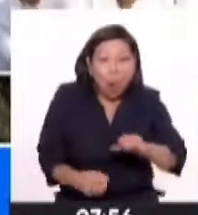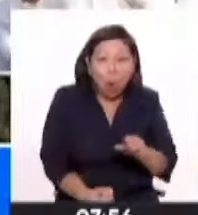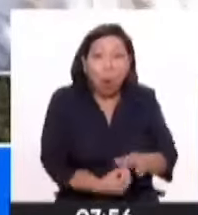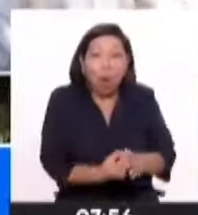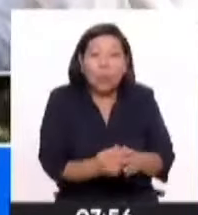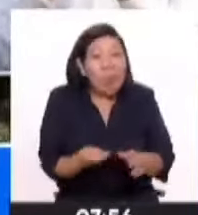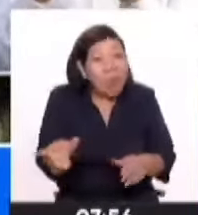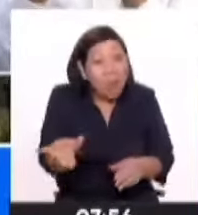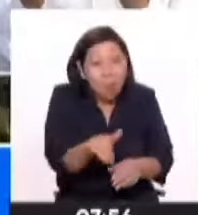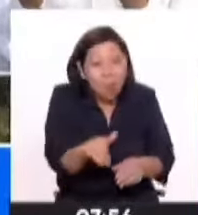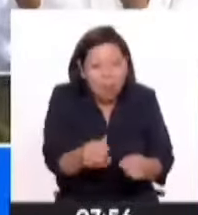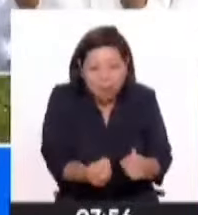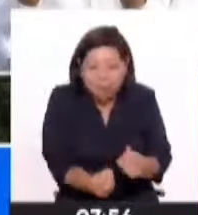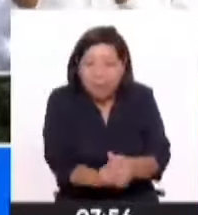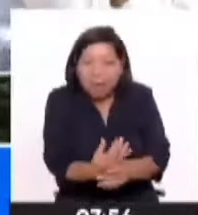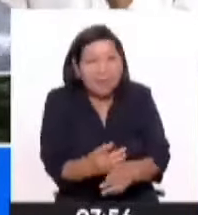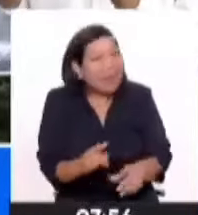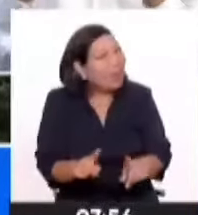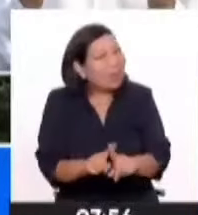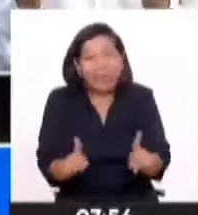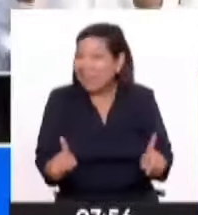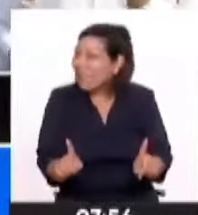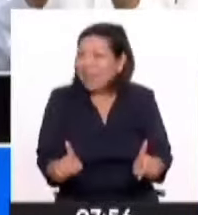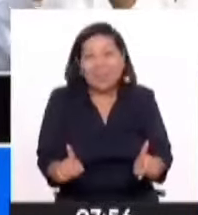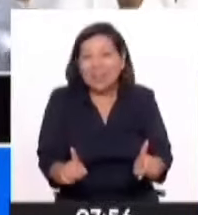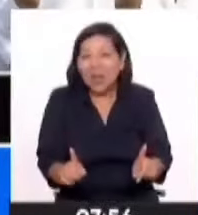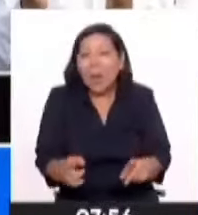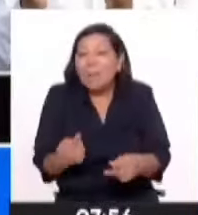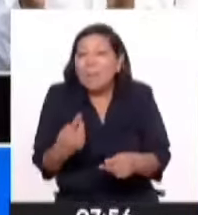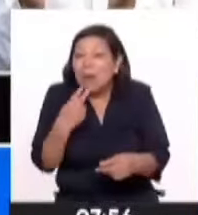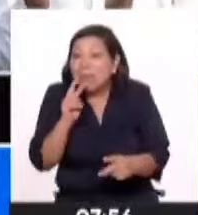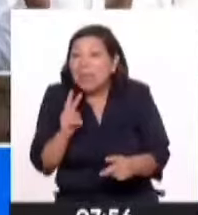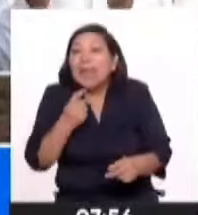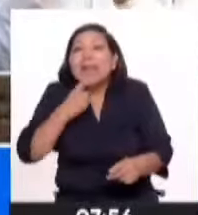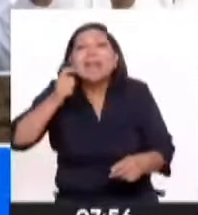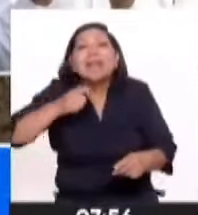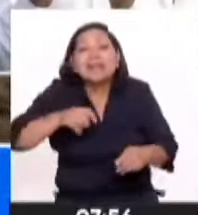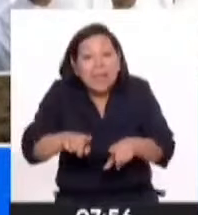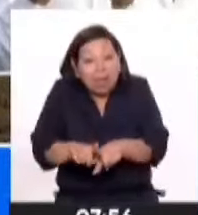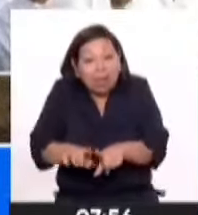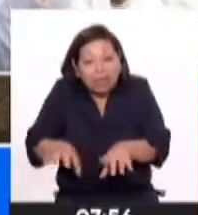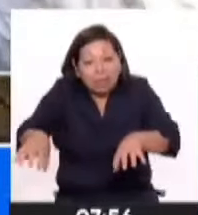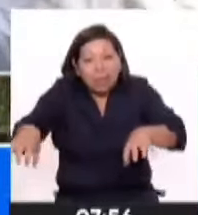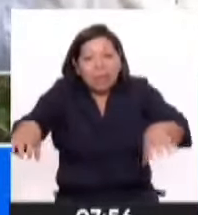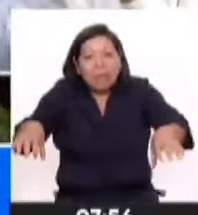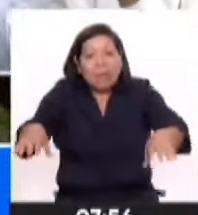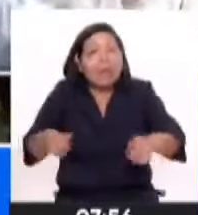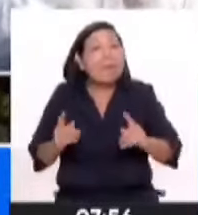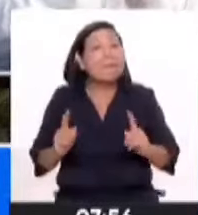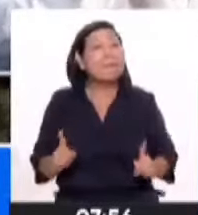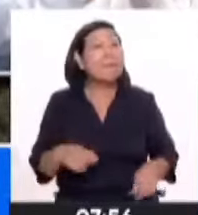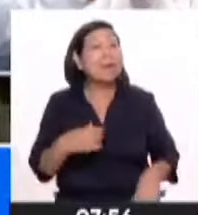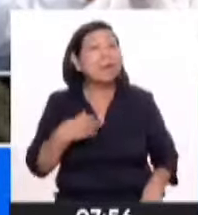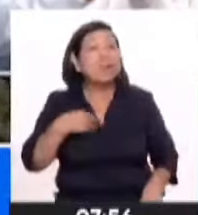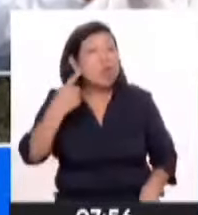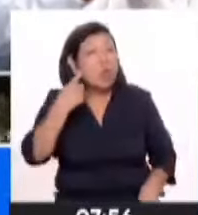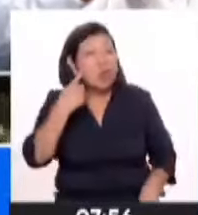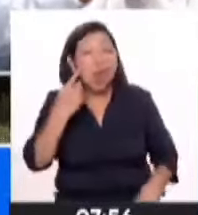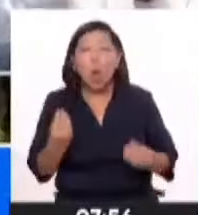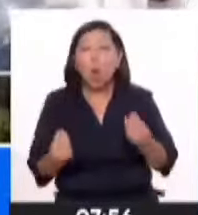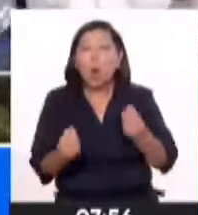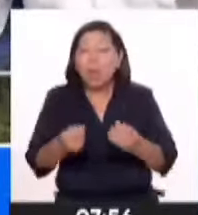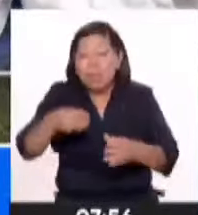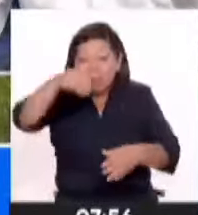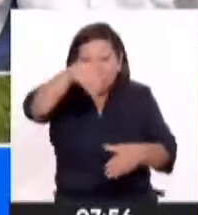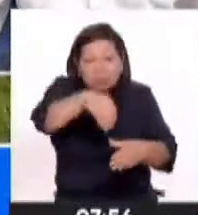o suelos neutros, ¿no? Ni alcalinos ni ácidos. O sea, ellos requieren suelos neutros. Pero si yo no conozco ese parámetro antes de